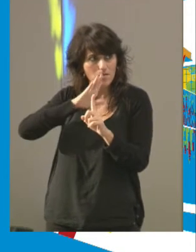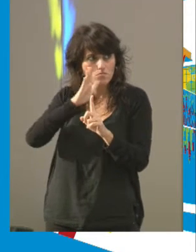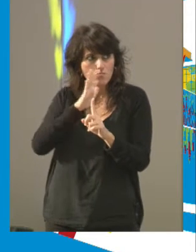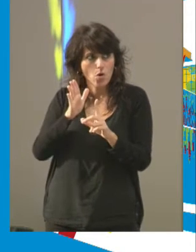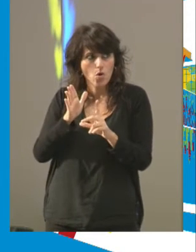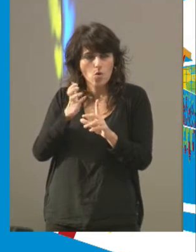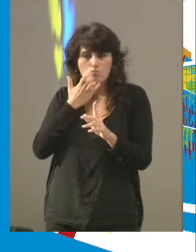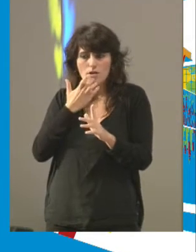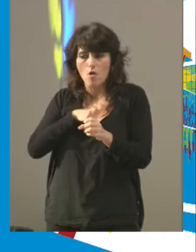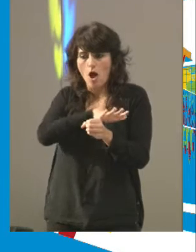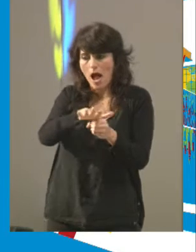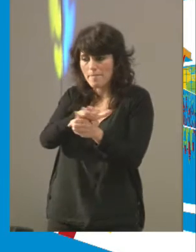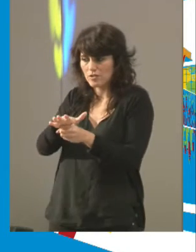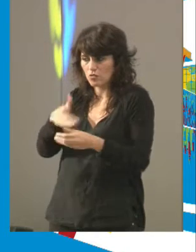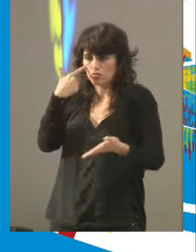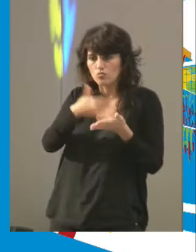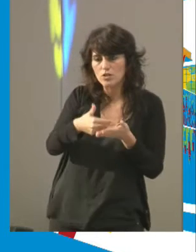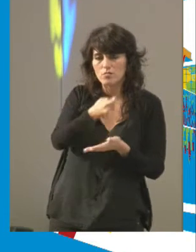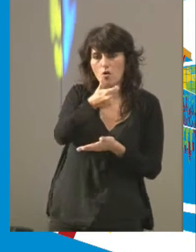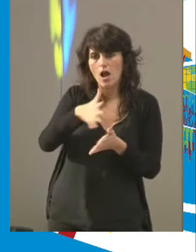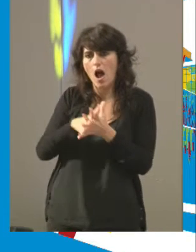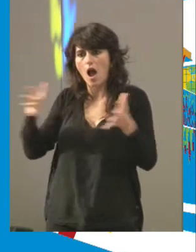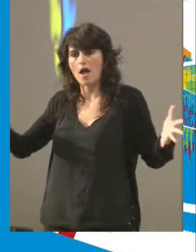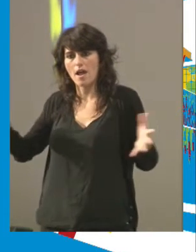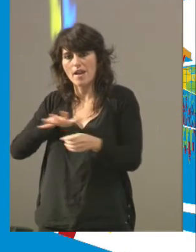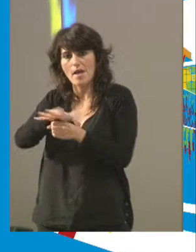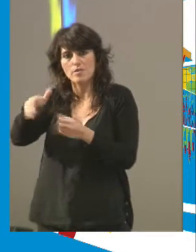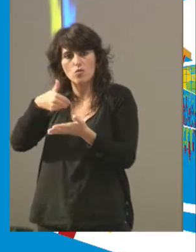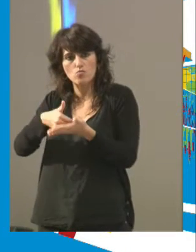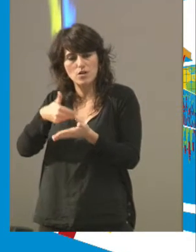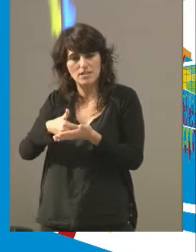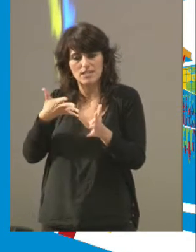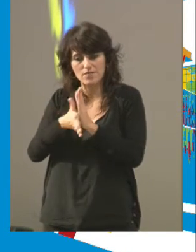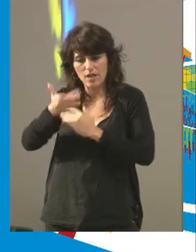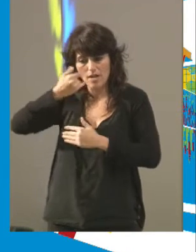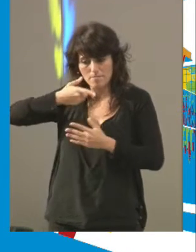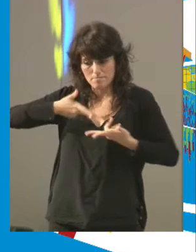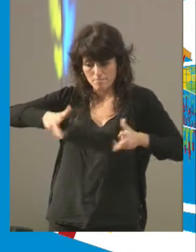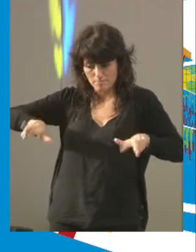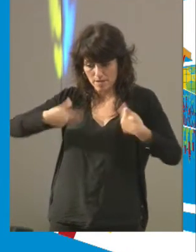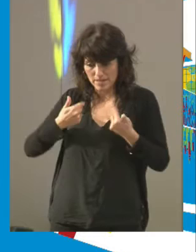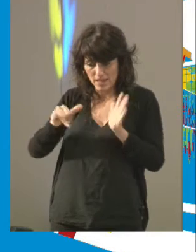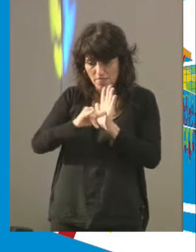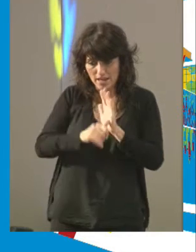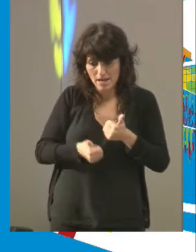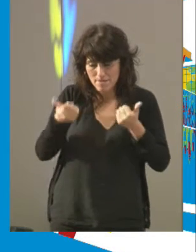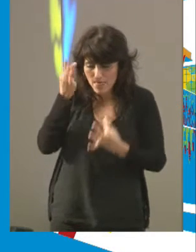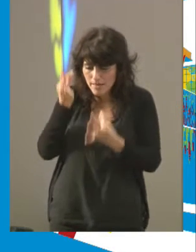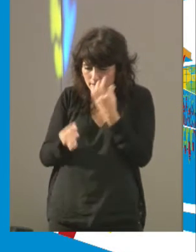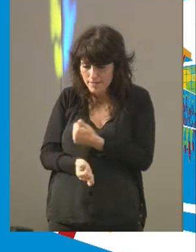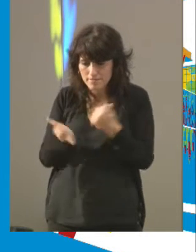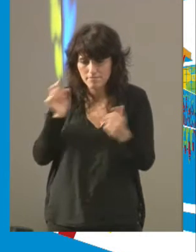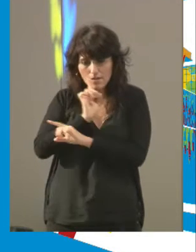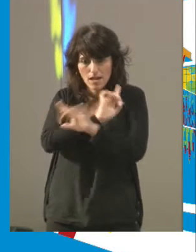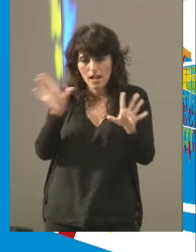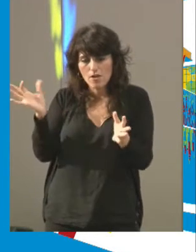de ámbitos muestrales escasos a un gran ámbito muestral, en el cual nos permitía acercarnos mucho a conocer con mayor precisión qué ocurría